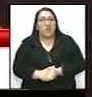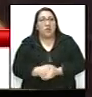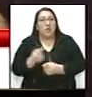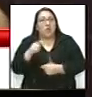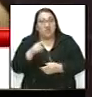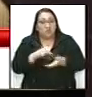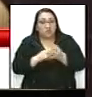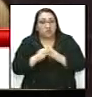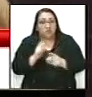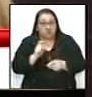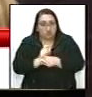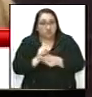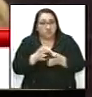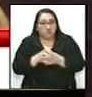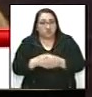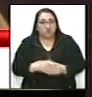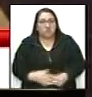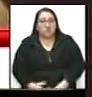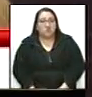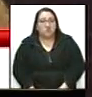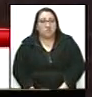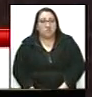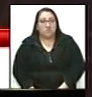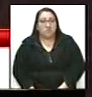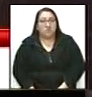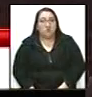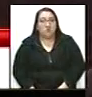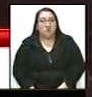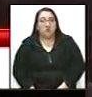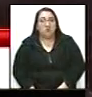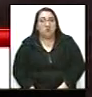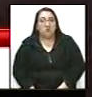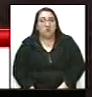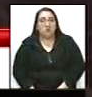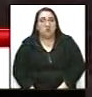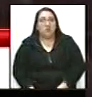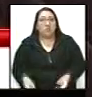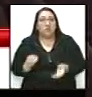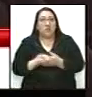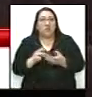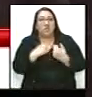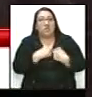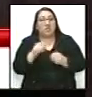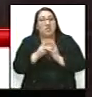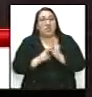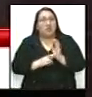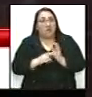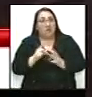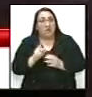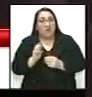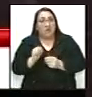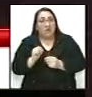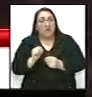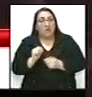elección por, ¿cómo se llama?, por macorregiones, va a tener implicancia, pues, en la representación regional